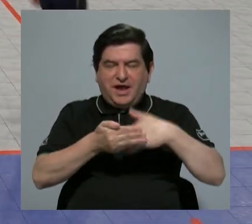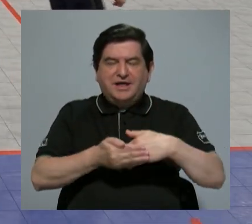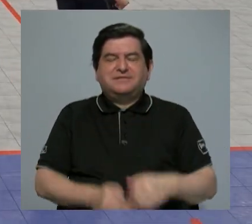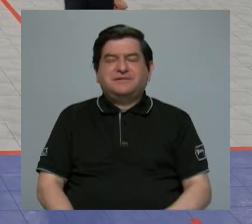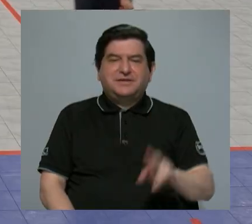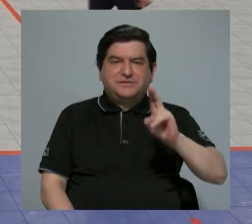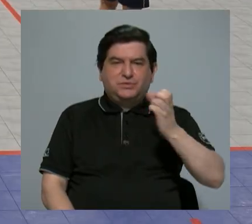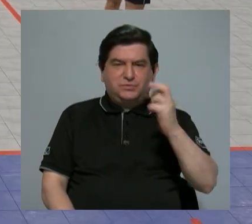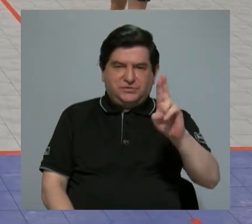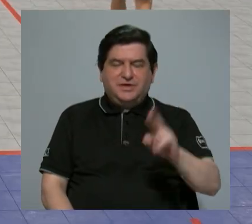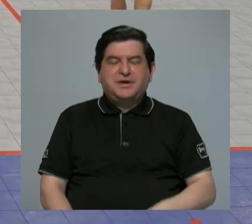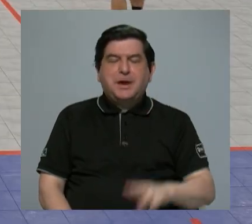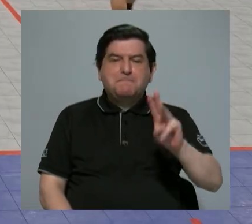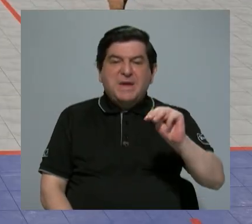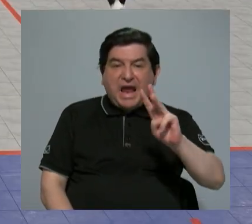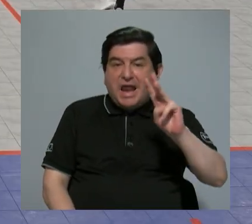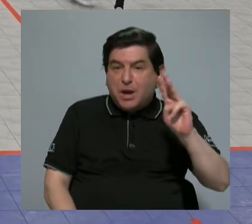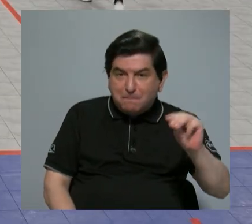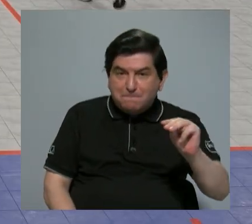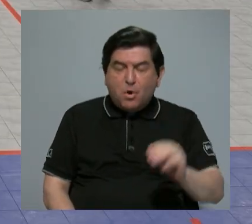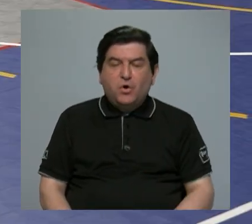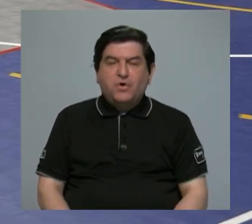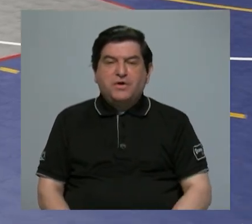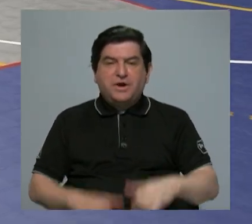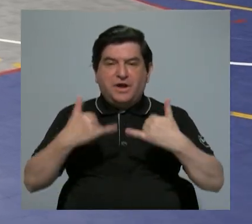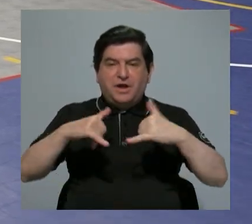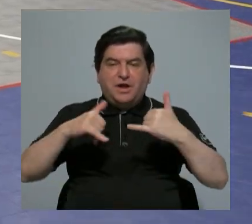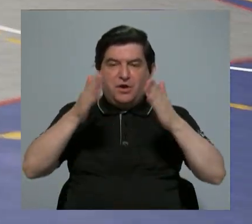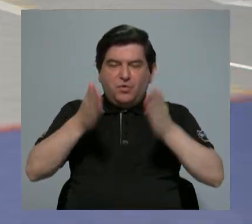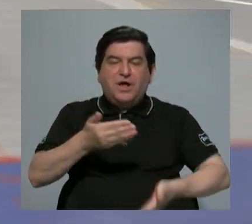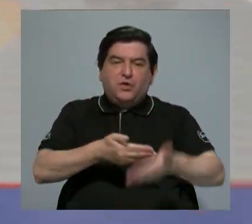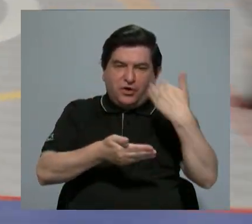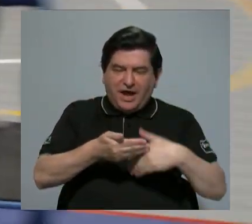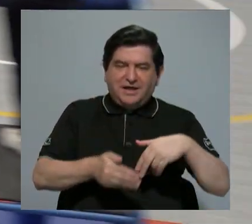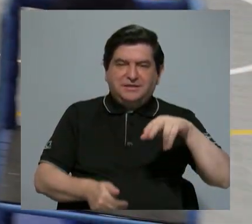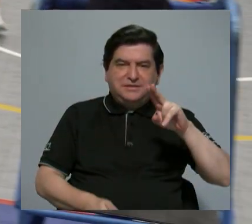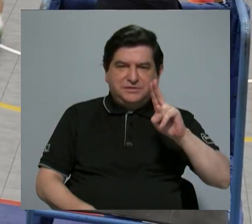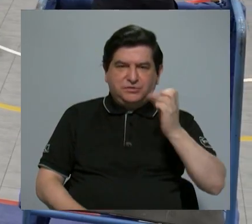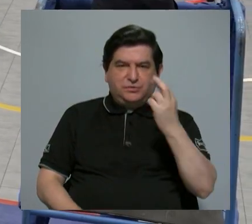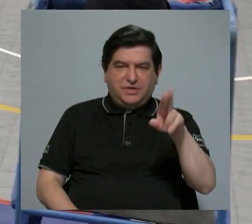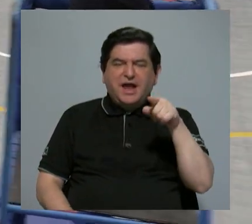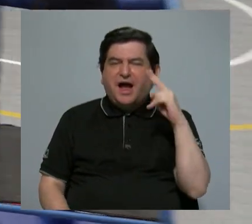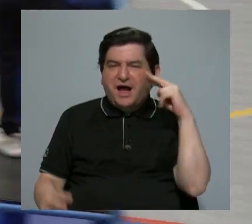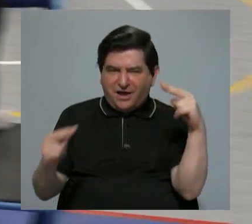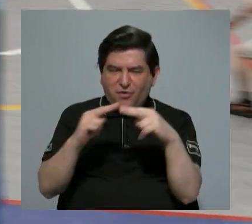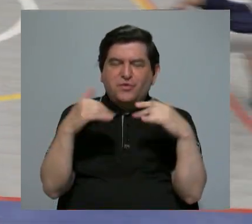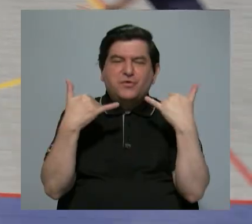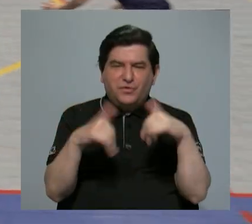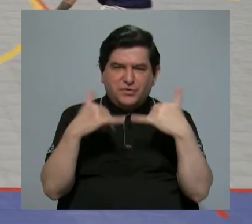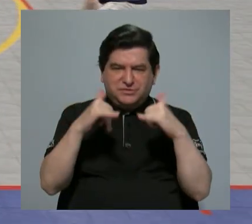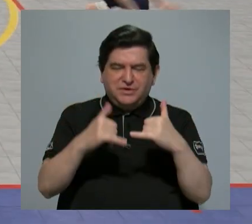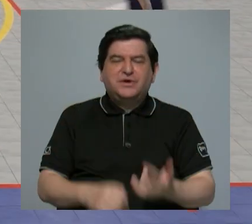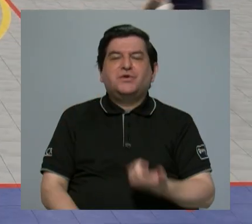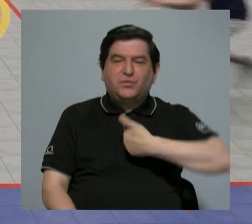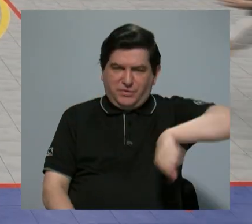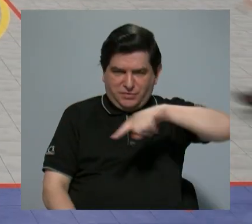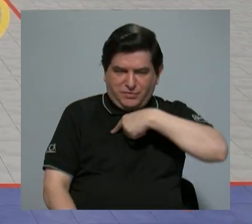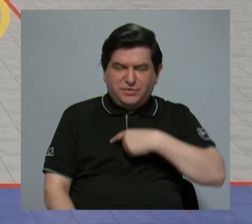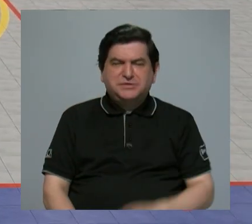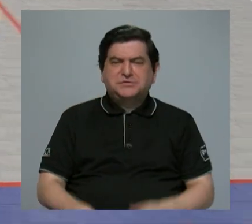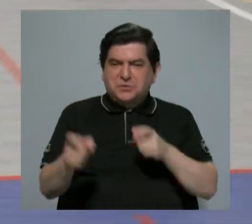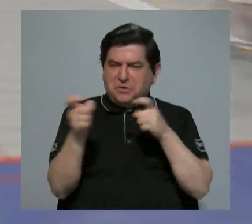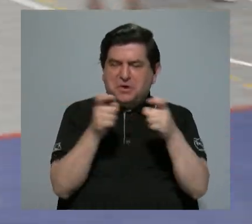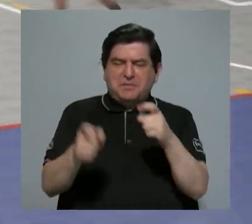la UCR hace tiempo, o un Miguel Mora también que jugó con la UCR hace tiempo. Entonces, ellos conocen muy bien el juego de la U